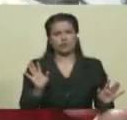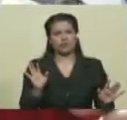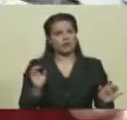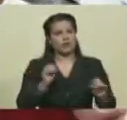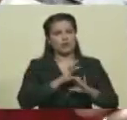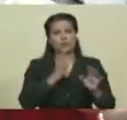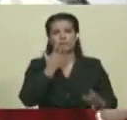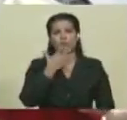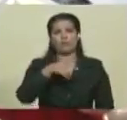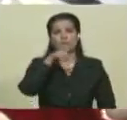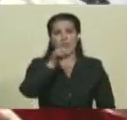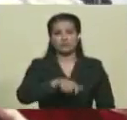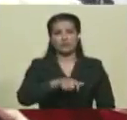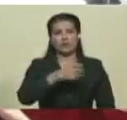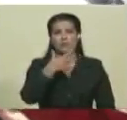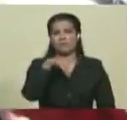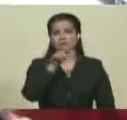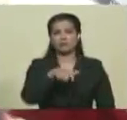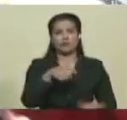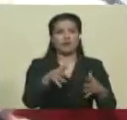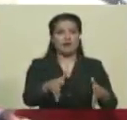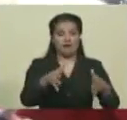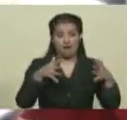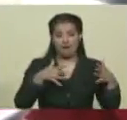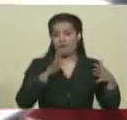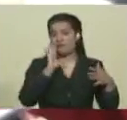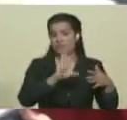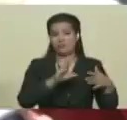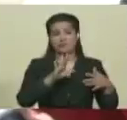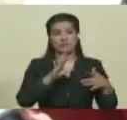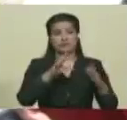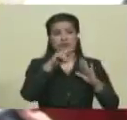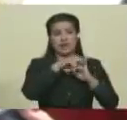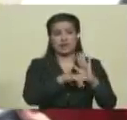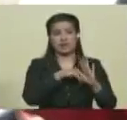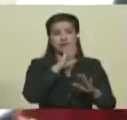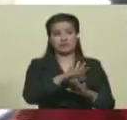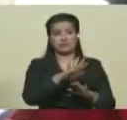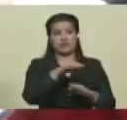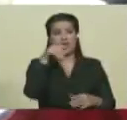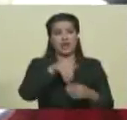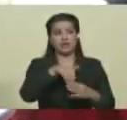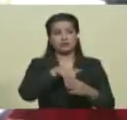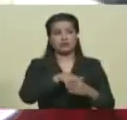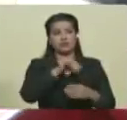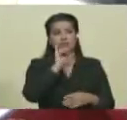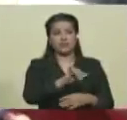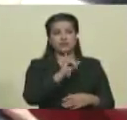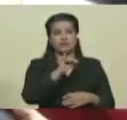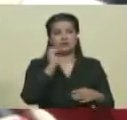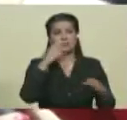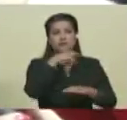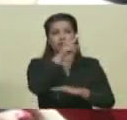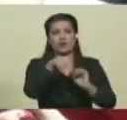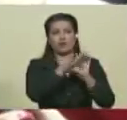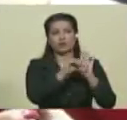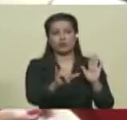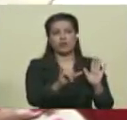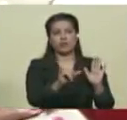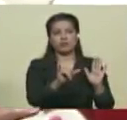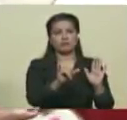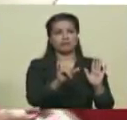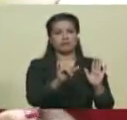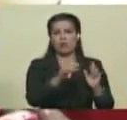cuando una persona es electa bajo las reglas que dirige el Consejo Nacional Electoral en una elección convocada por la Asamblea Nacional Constituyente, la